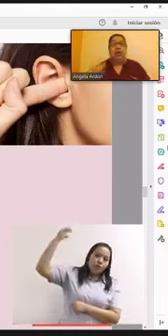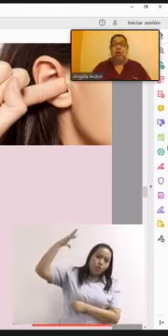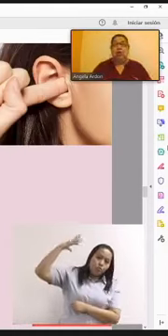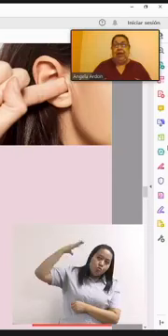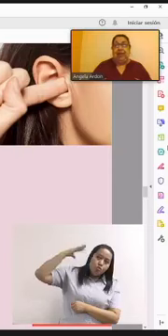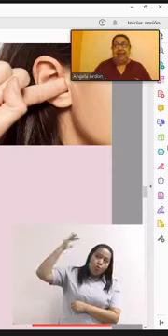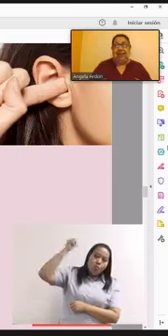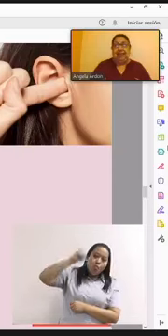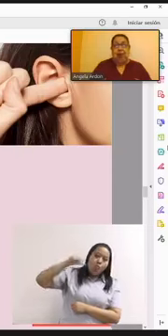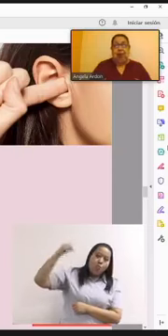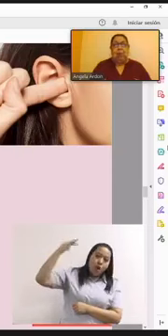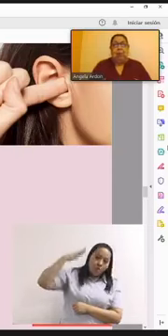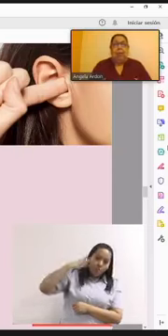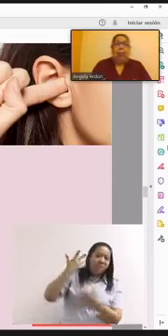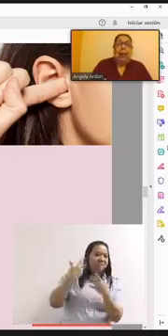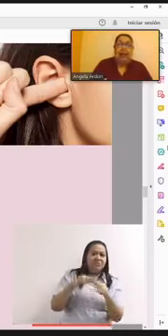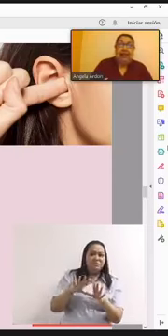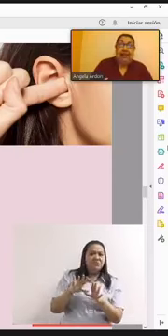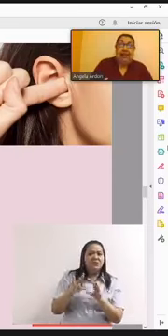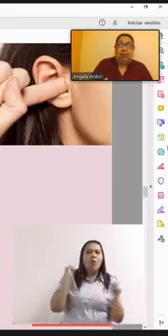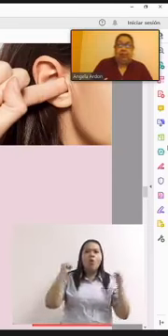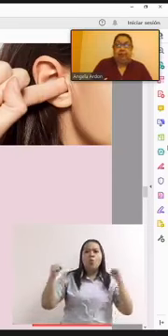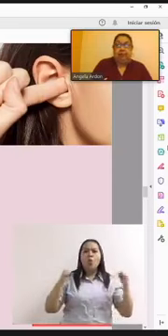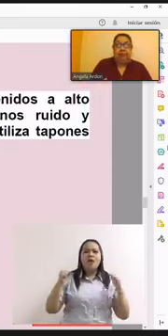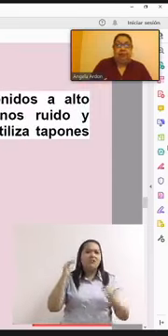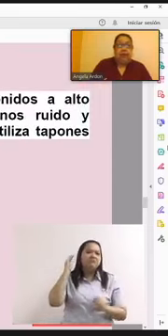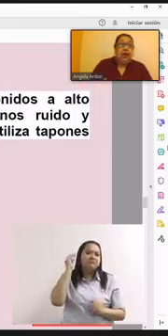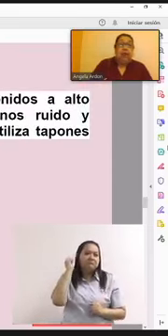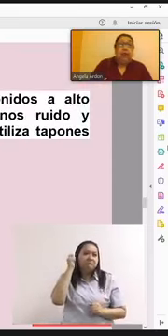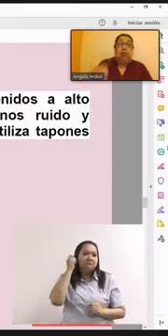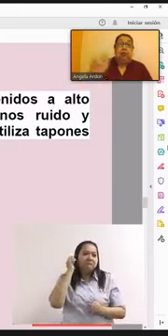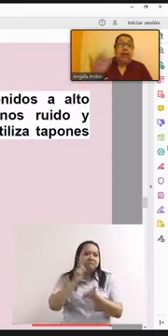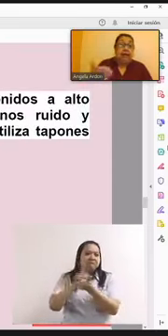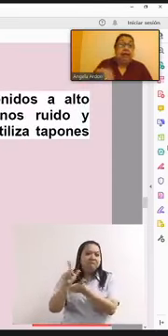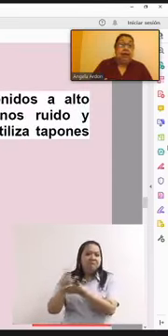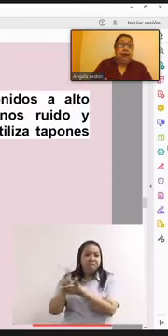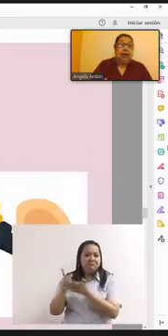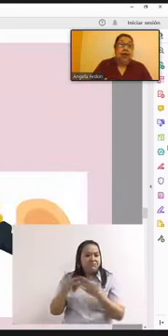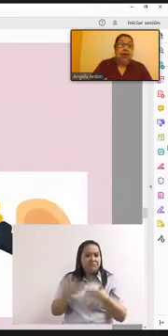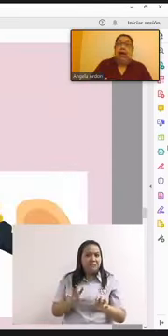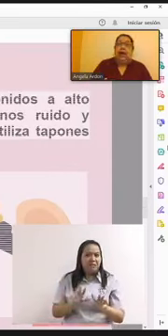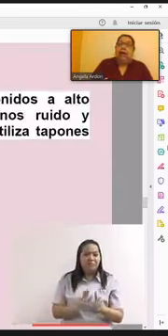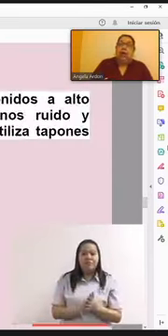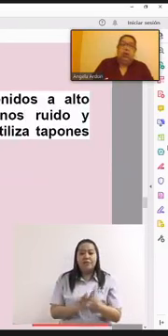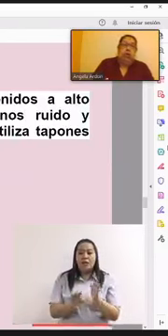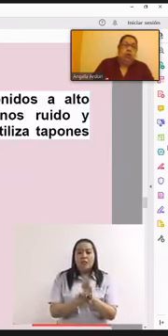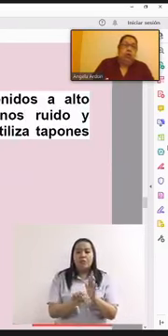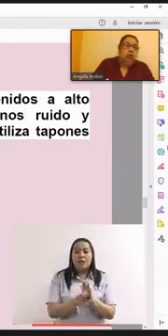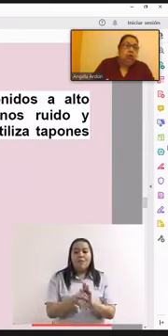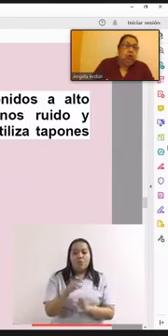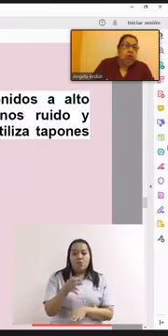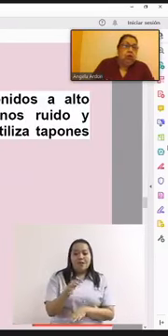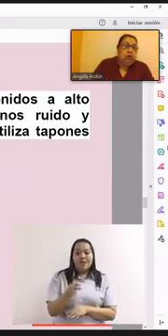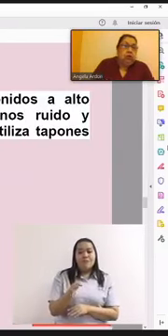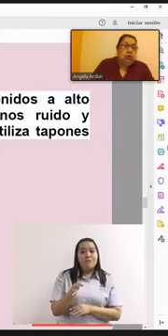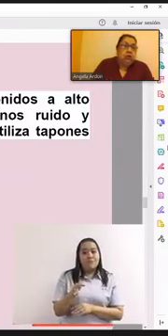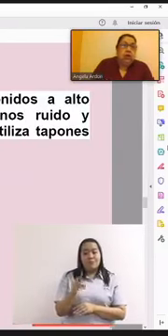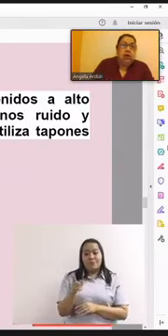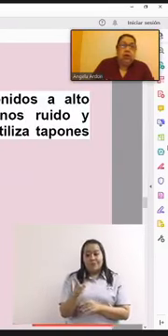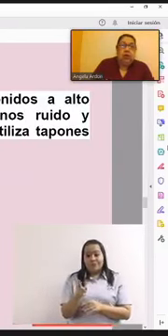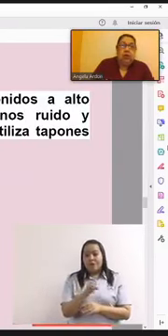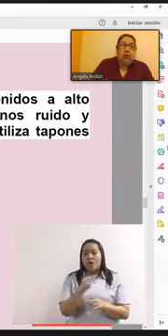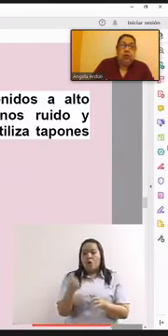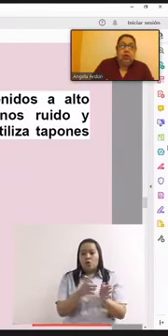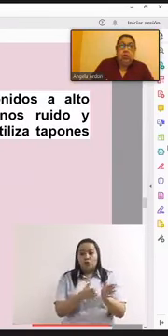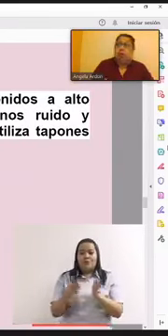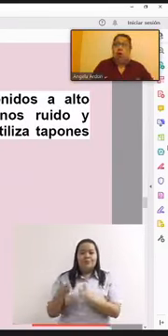toallita, ustedes se secan. La siguiente, por favor. Las monedas también. De ruido, Dios mío, de